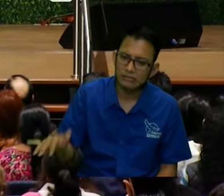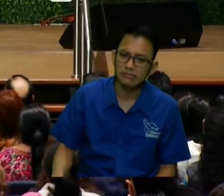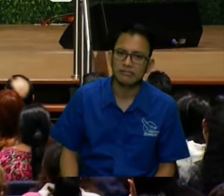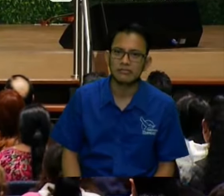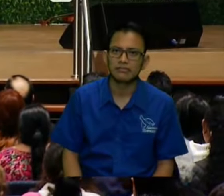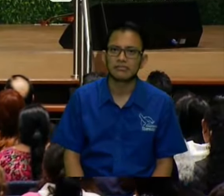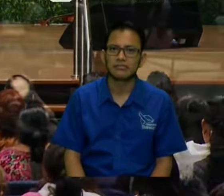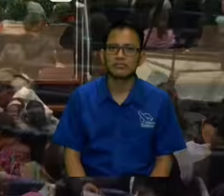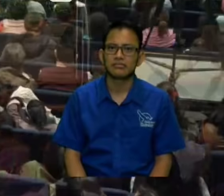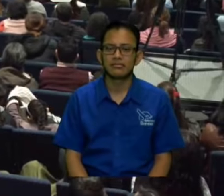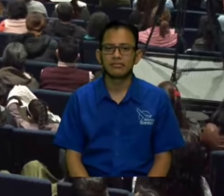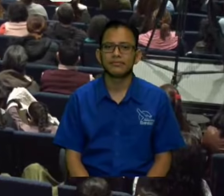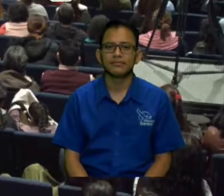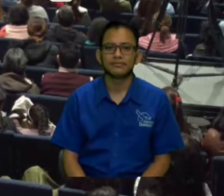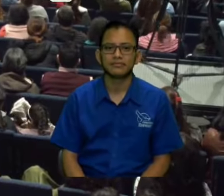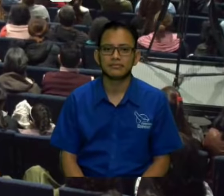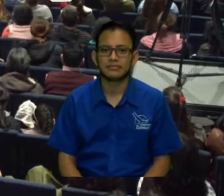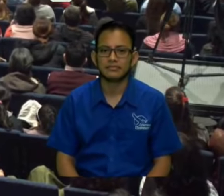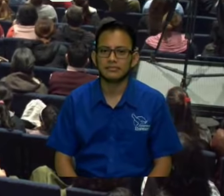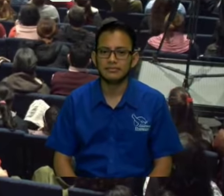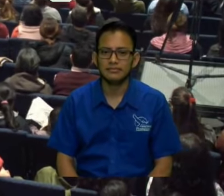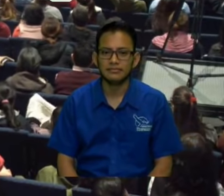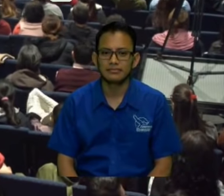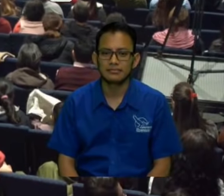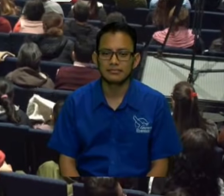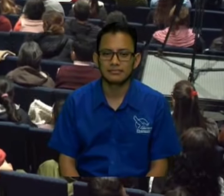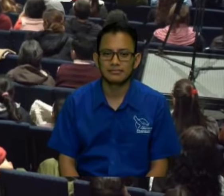Sin pasar por las mil, ¿verdad?